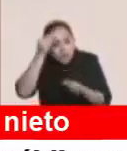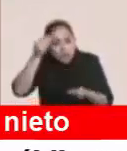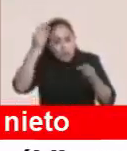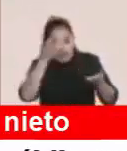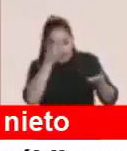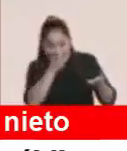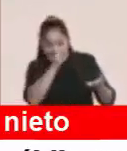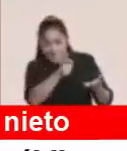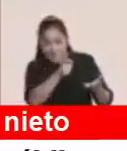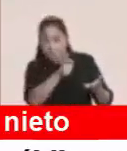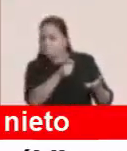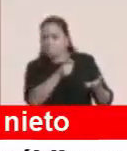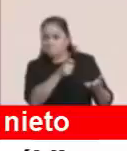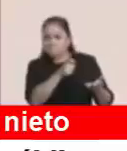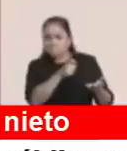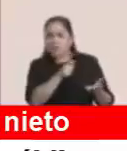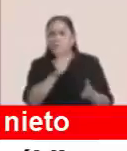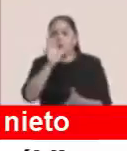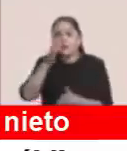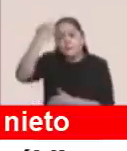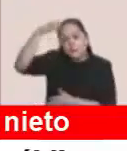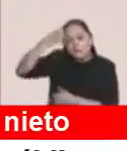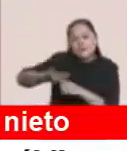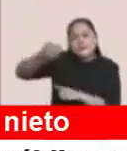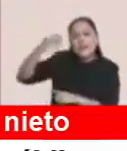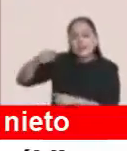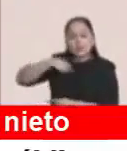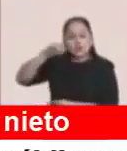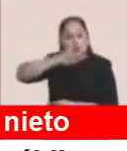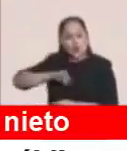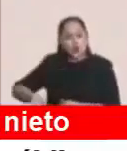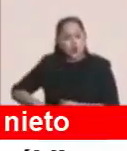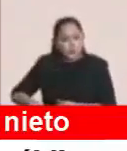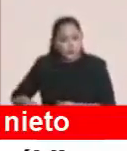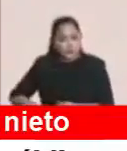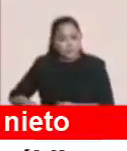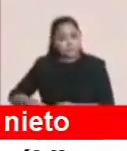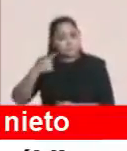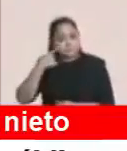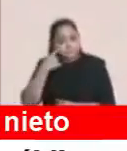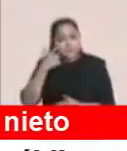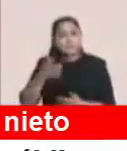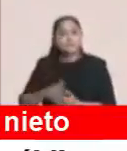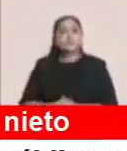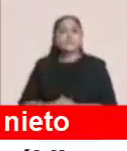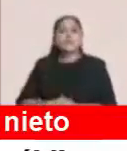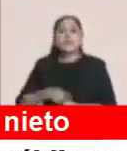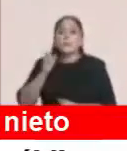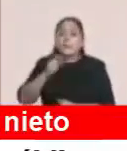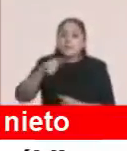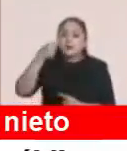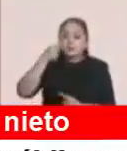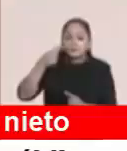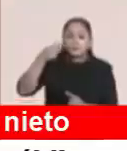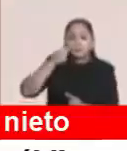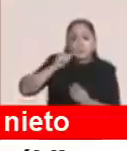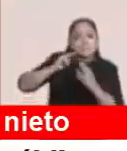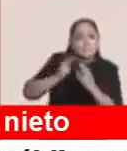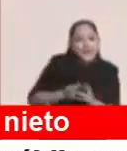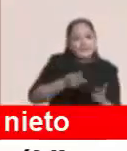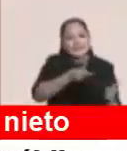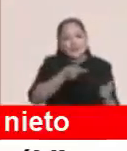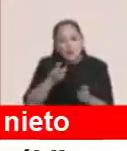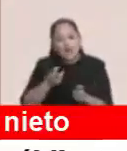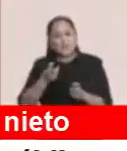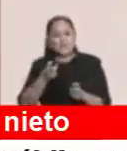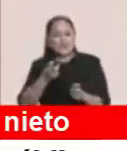a estos cuatro pelagatos del PRI. Sin embargo, quedaron cosas claras. No tocaron al mafiosillo, le sacaron a una